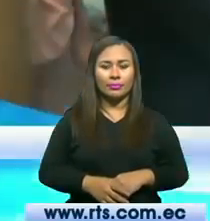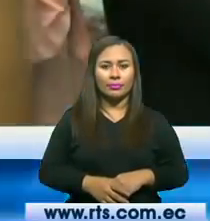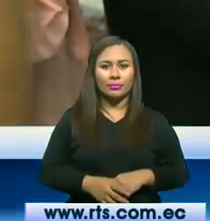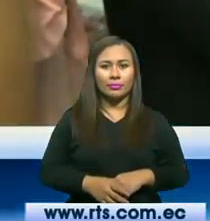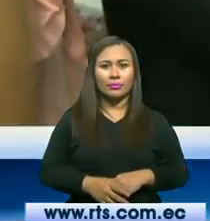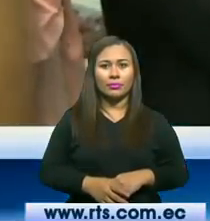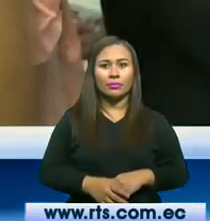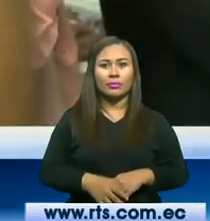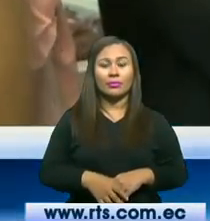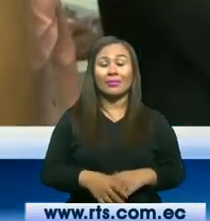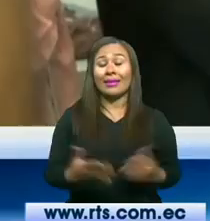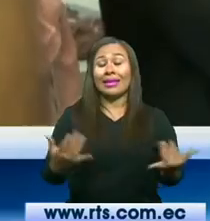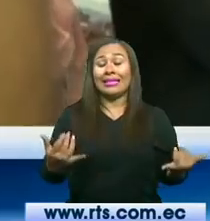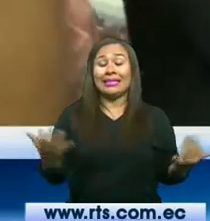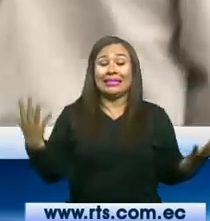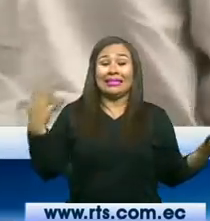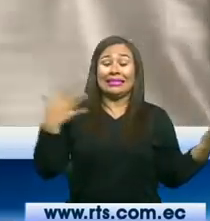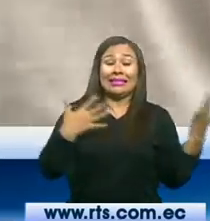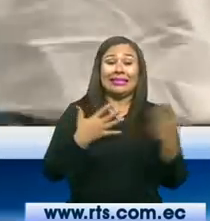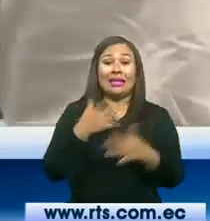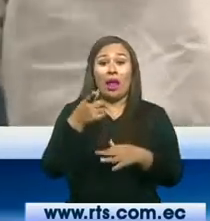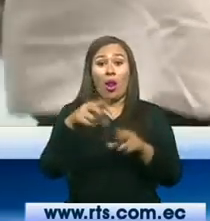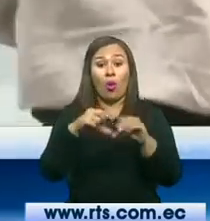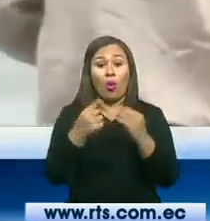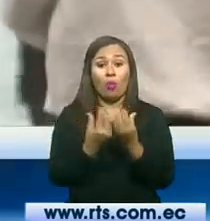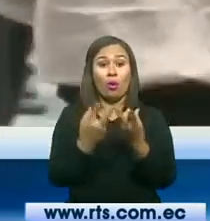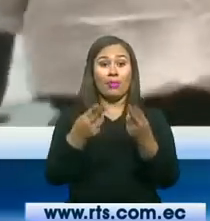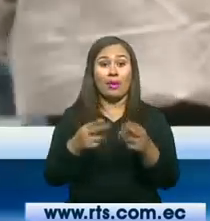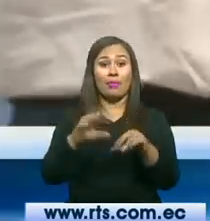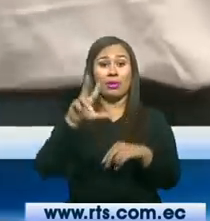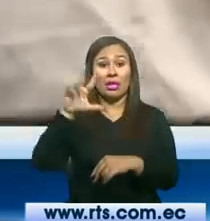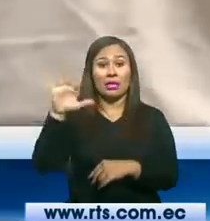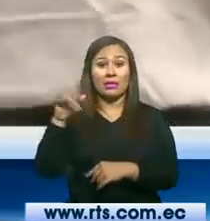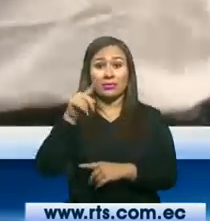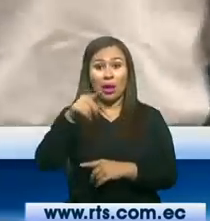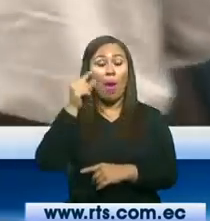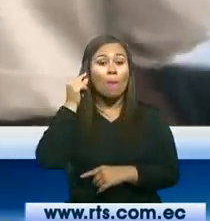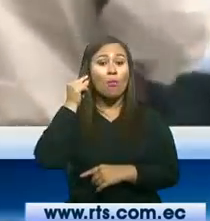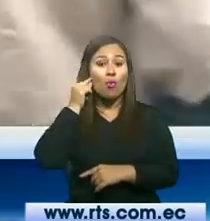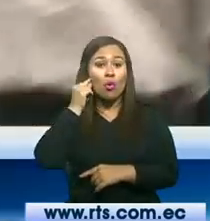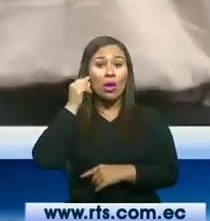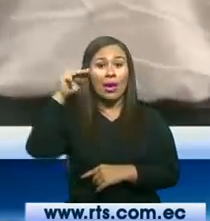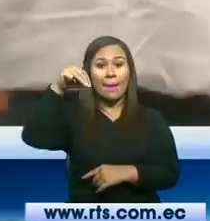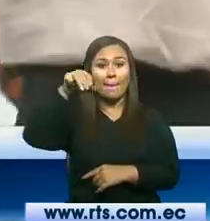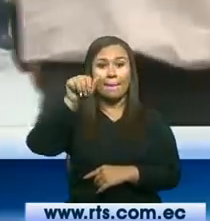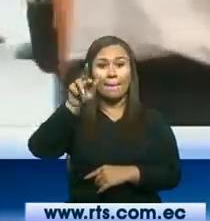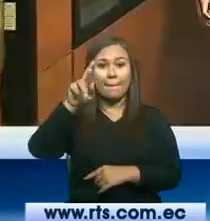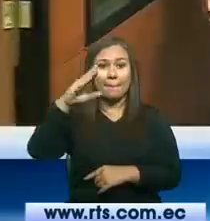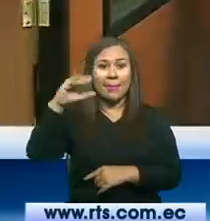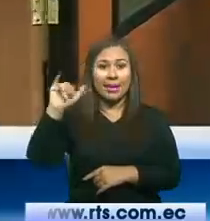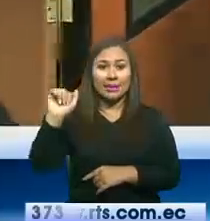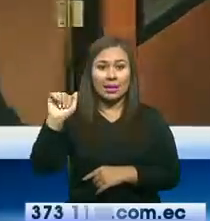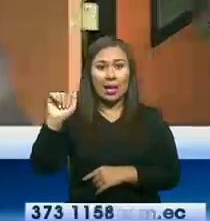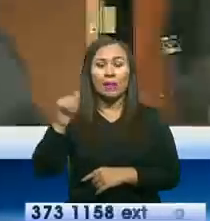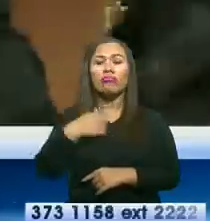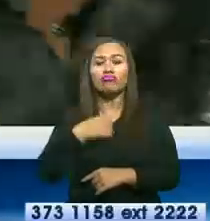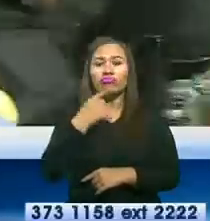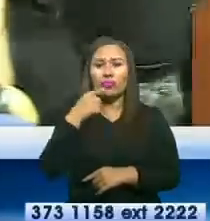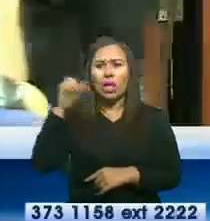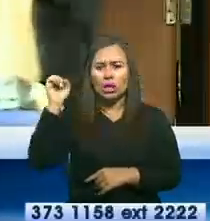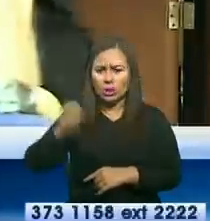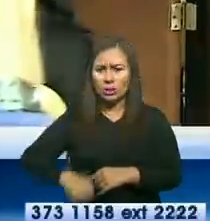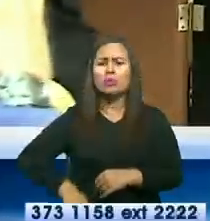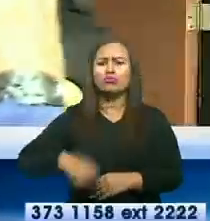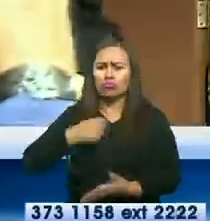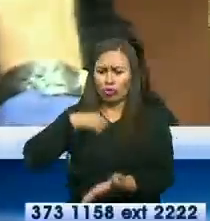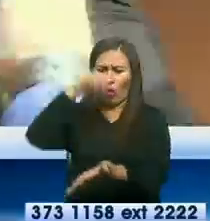Día de definiciones al interior de la bancada oficialista. La legisladora aliancista Marcia Arregui confirmaba que fue la primera en estampar